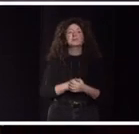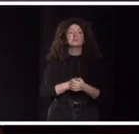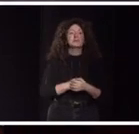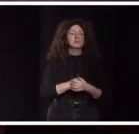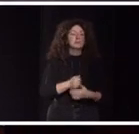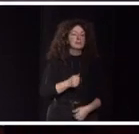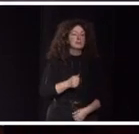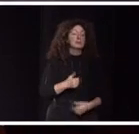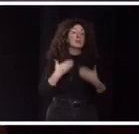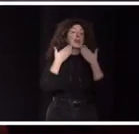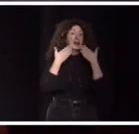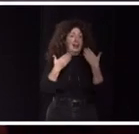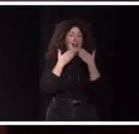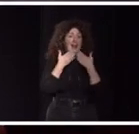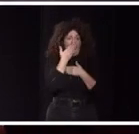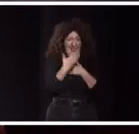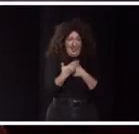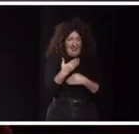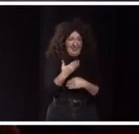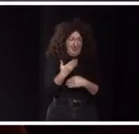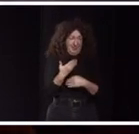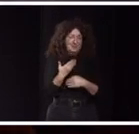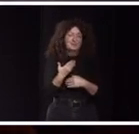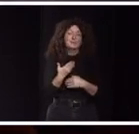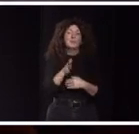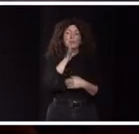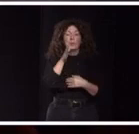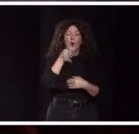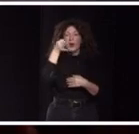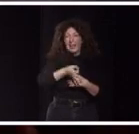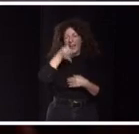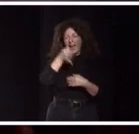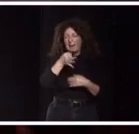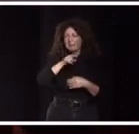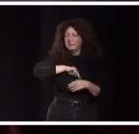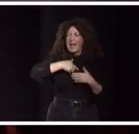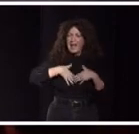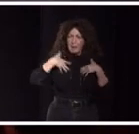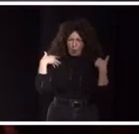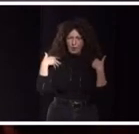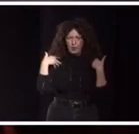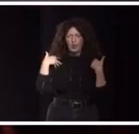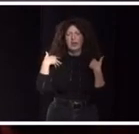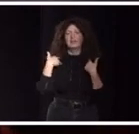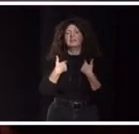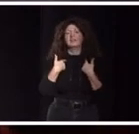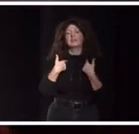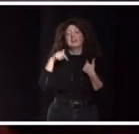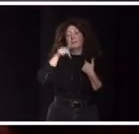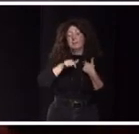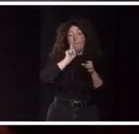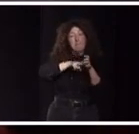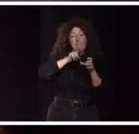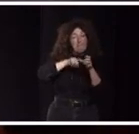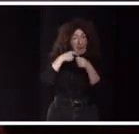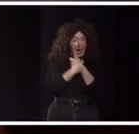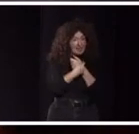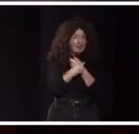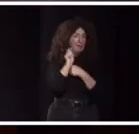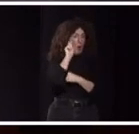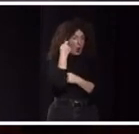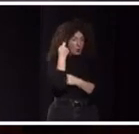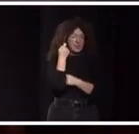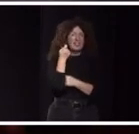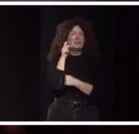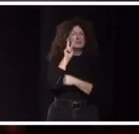Quiero daros las gracias de corazón porque realmente ha sido muy emocionante conseguir esta participación y que